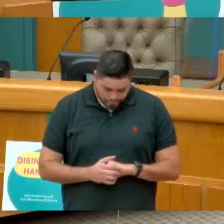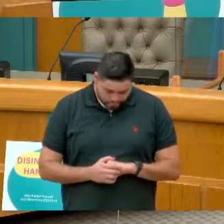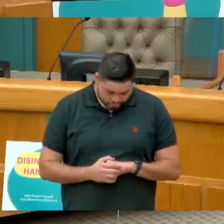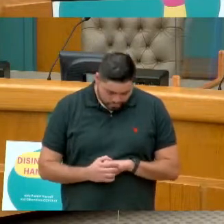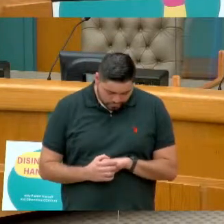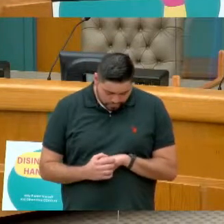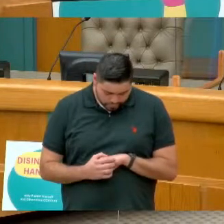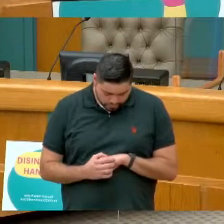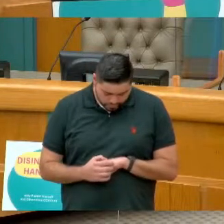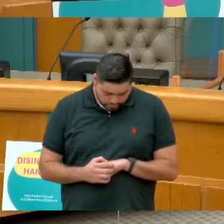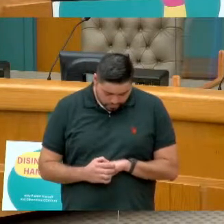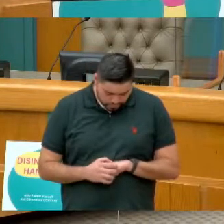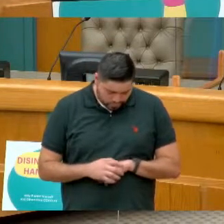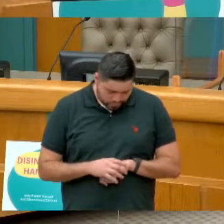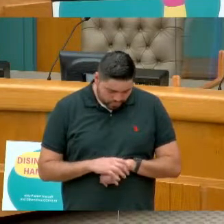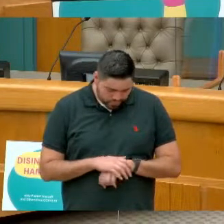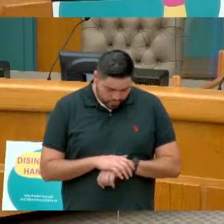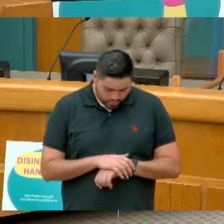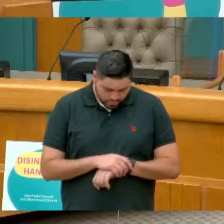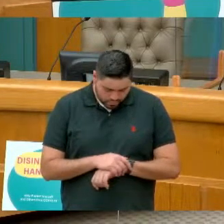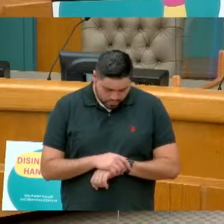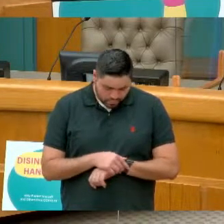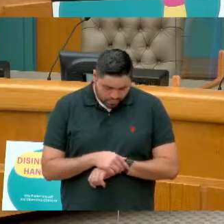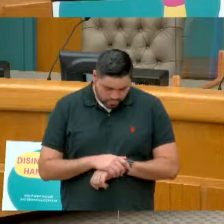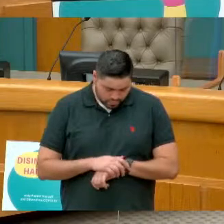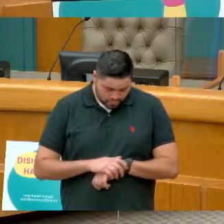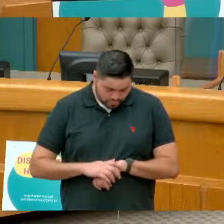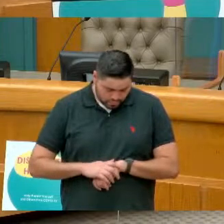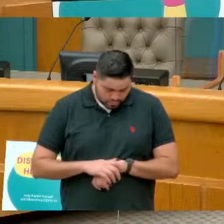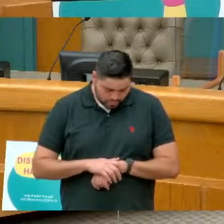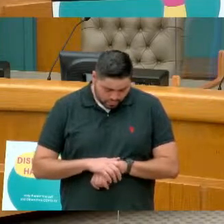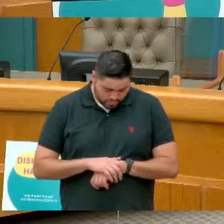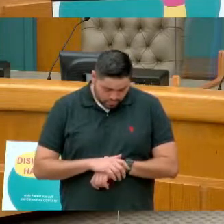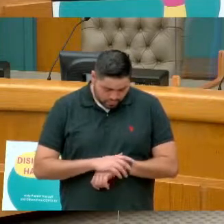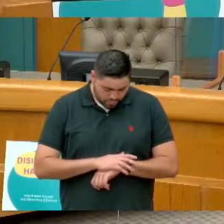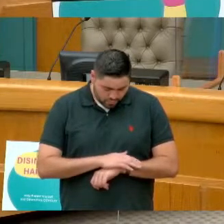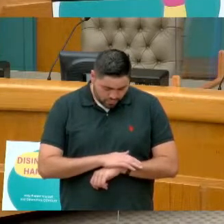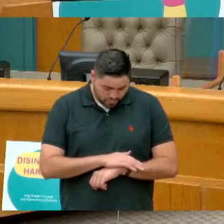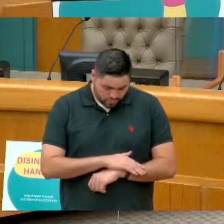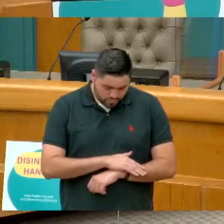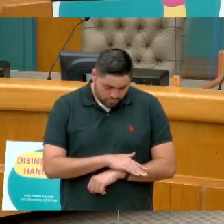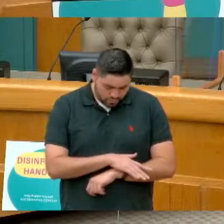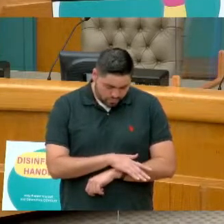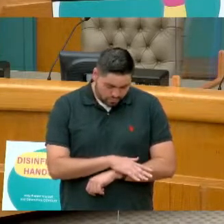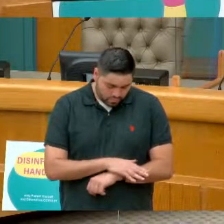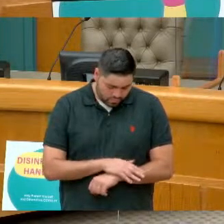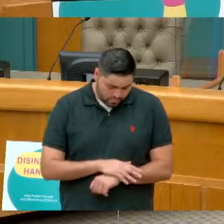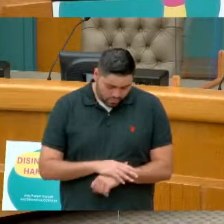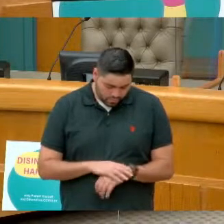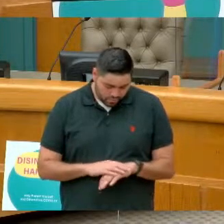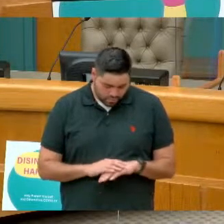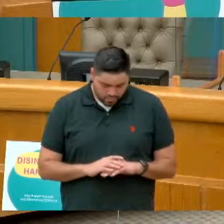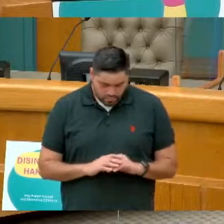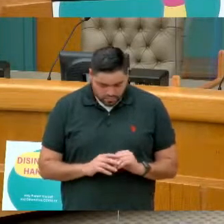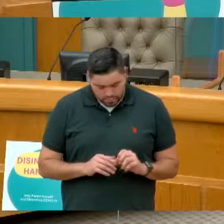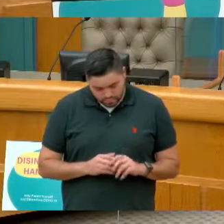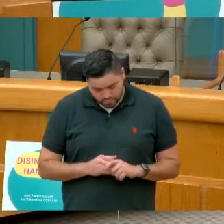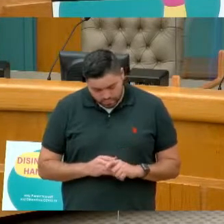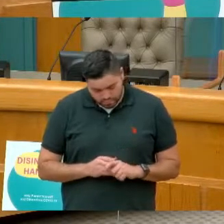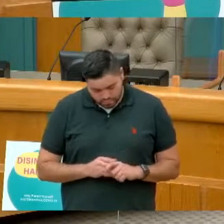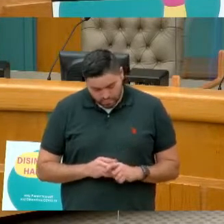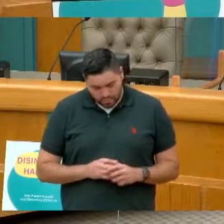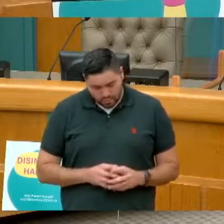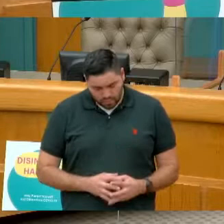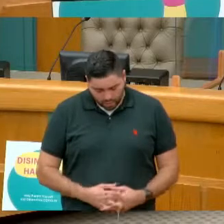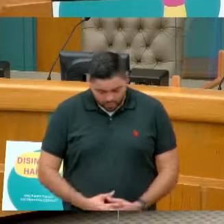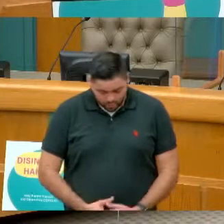6 meses de edad a vacunarse. Puede llamar al 826-1303 para registrarse. El costo es de $10 en efectivo.